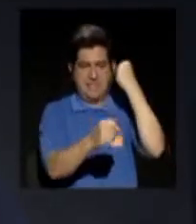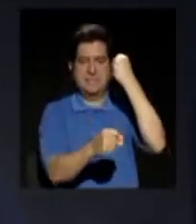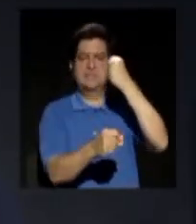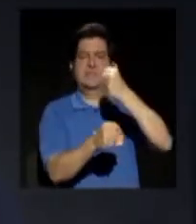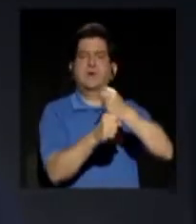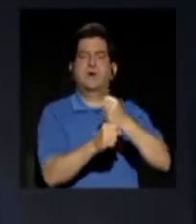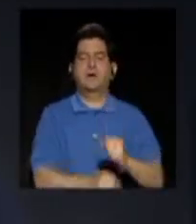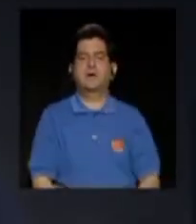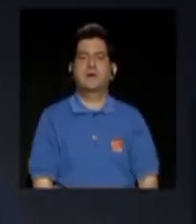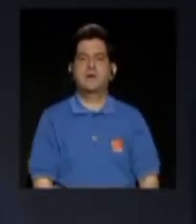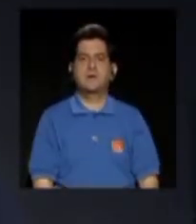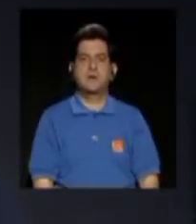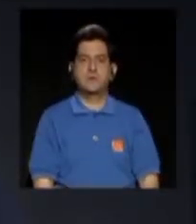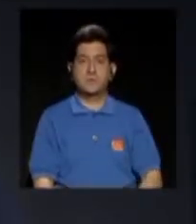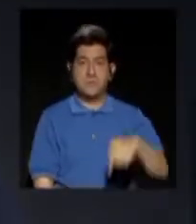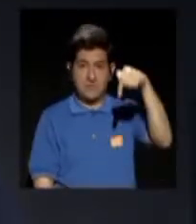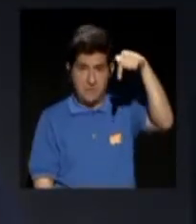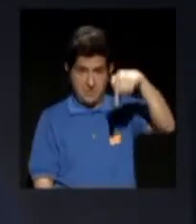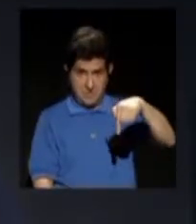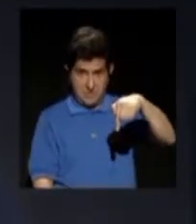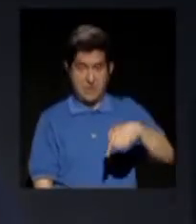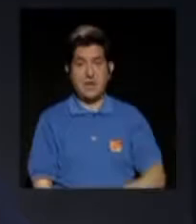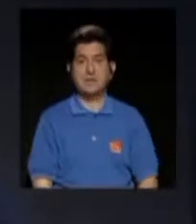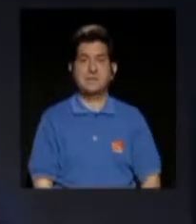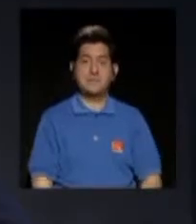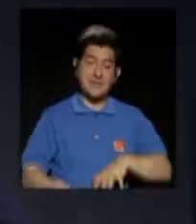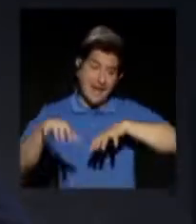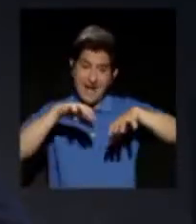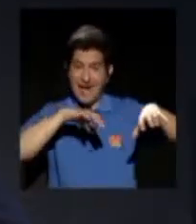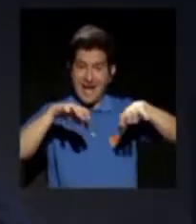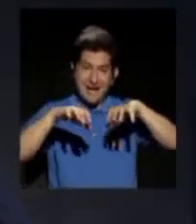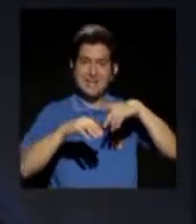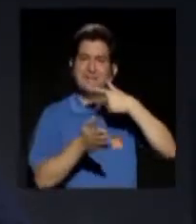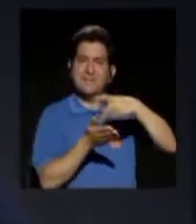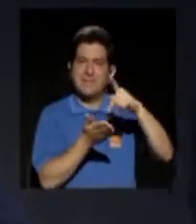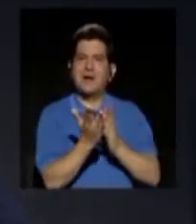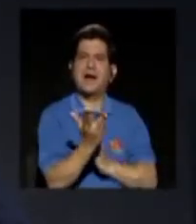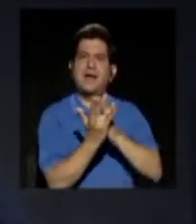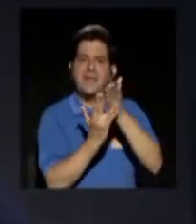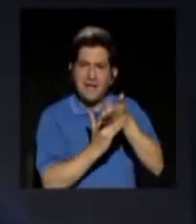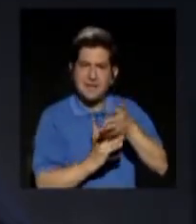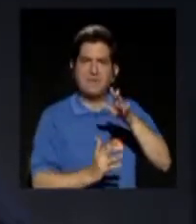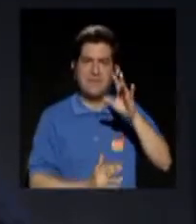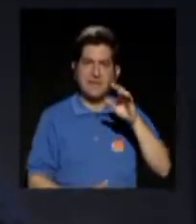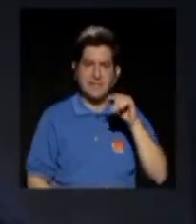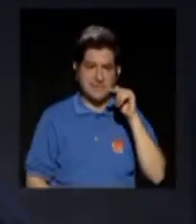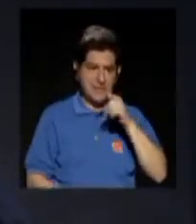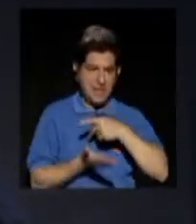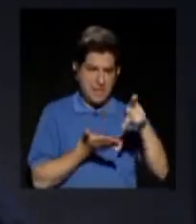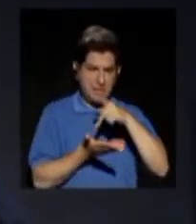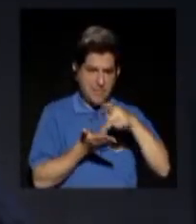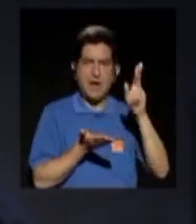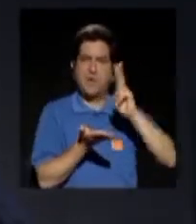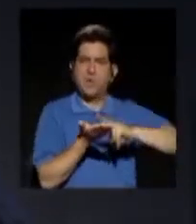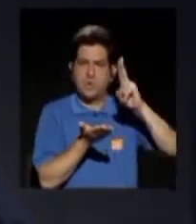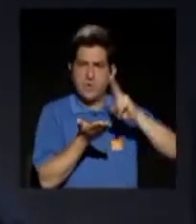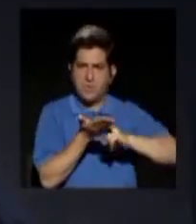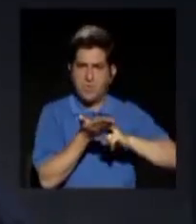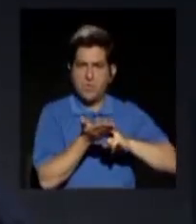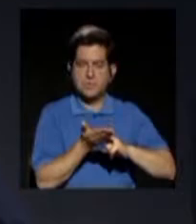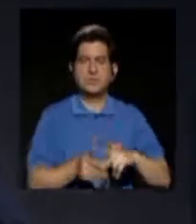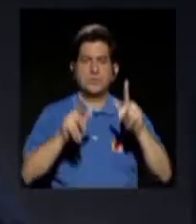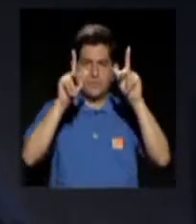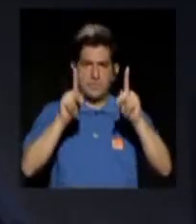aniversario de esta actividad que se ha pagado por 75 años con los impuestos que tributan